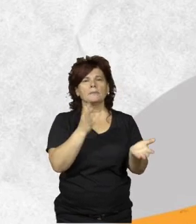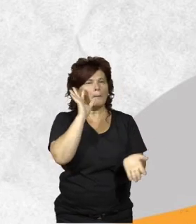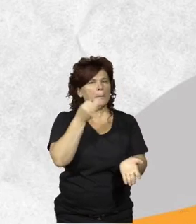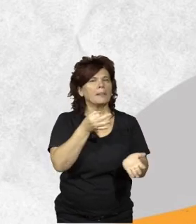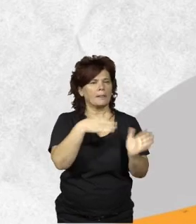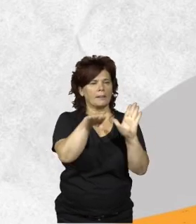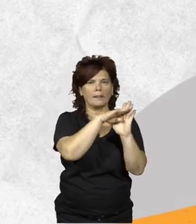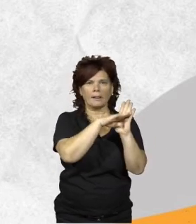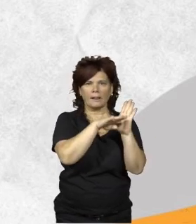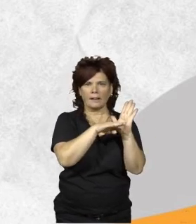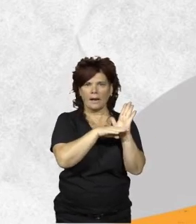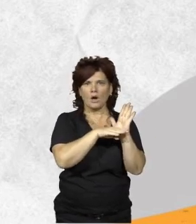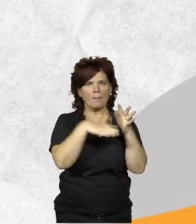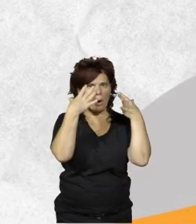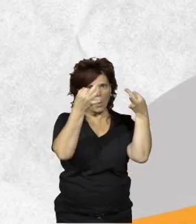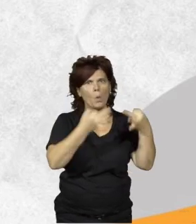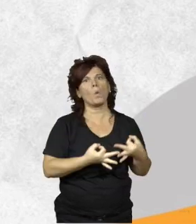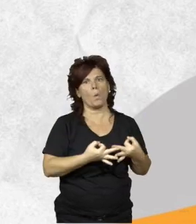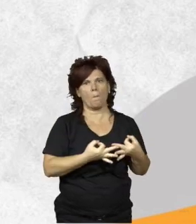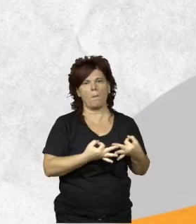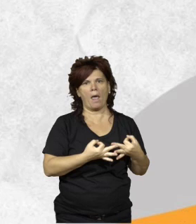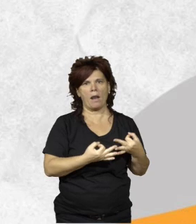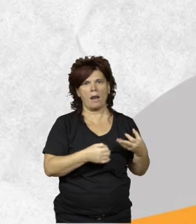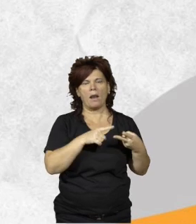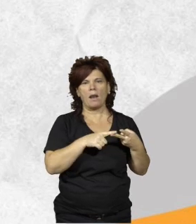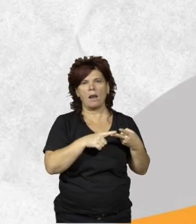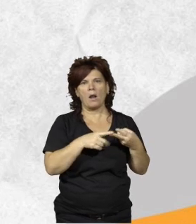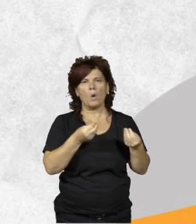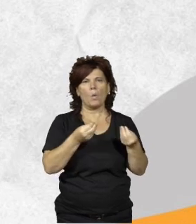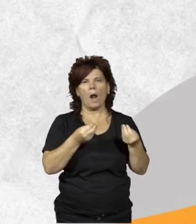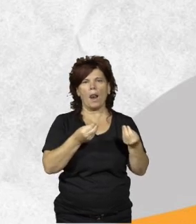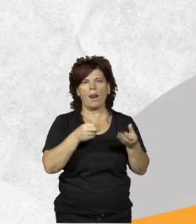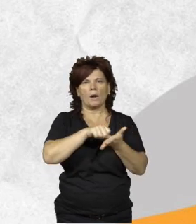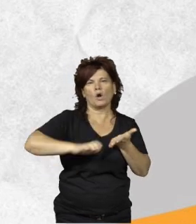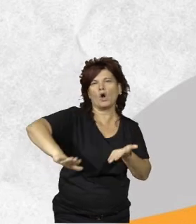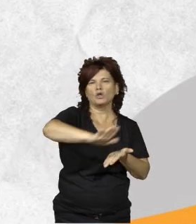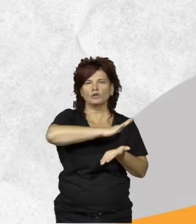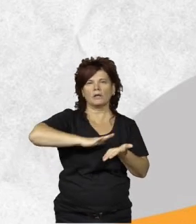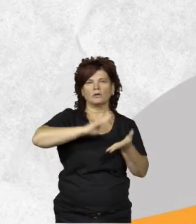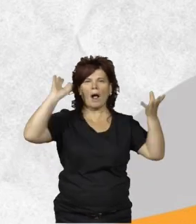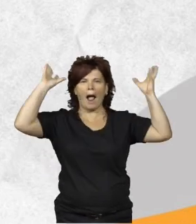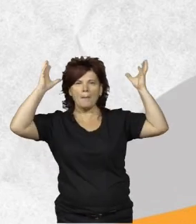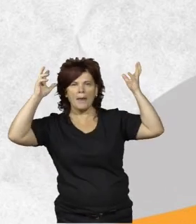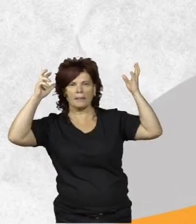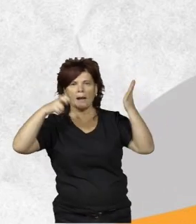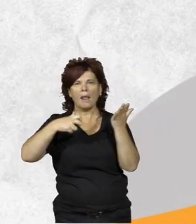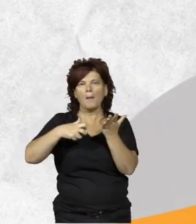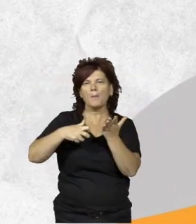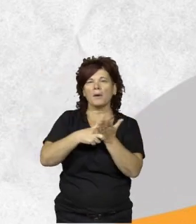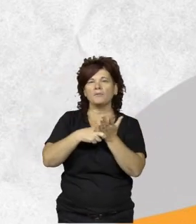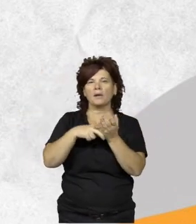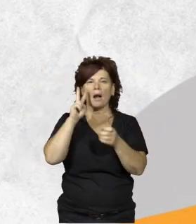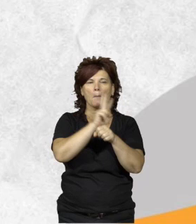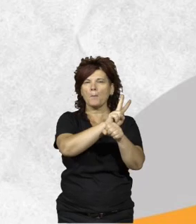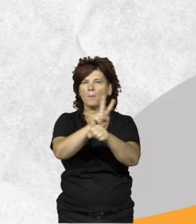de las normas ambientales, evaluar el grado de incidencia en el entorno ambiental, social y cultural, verificar el sistema de monitoreo,